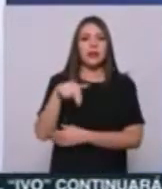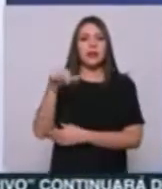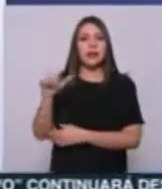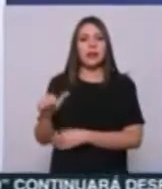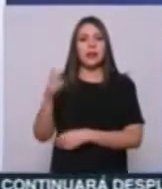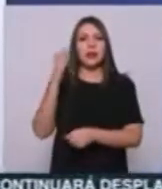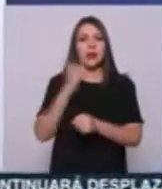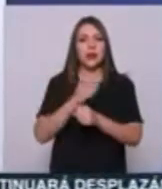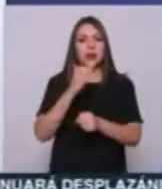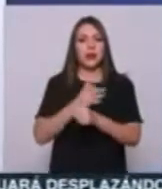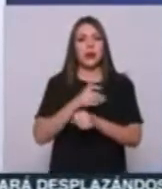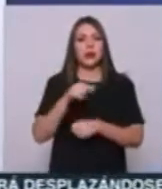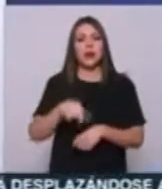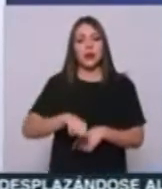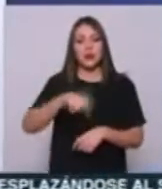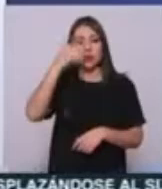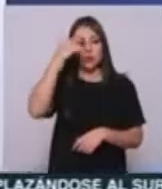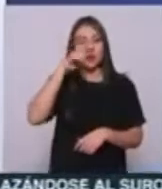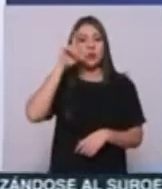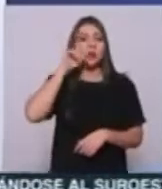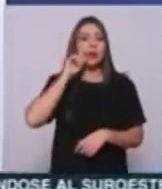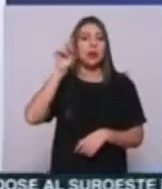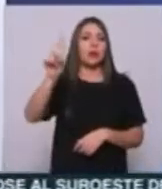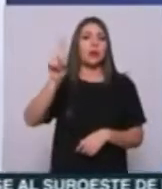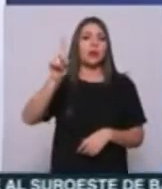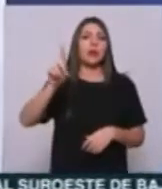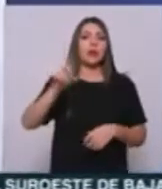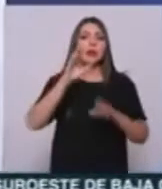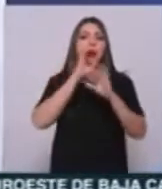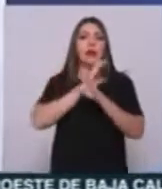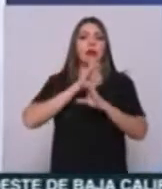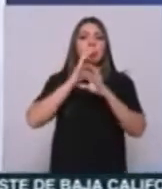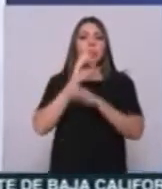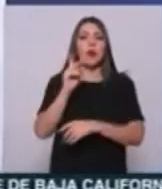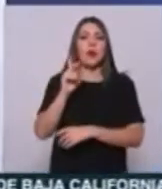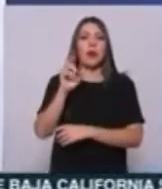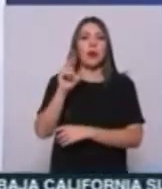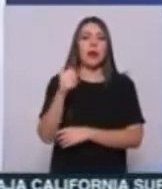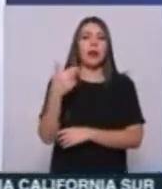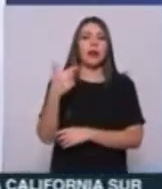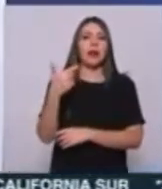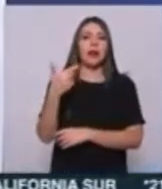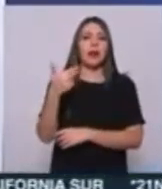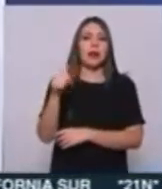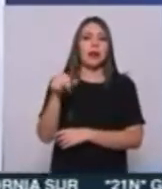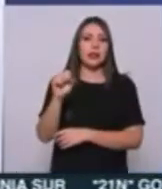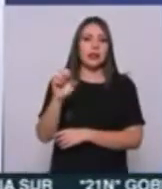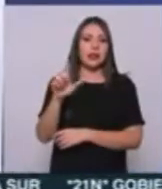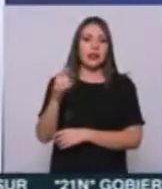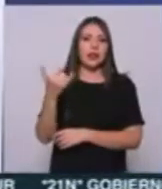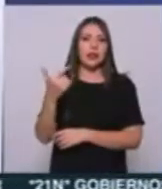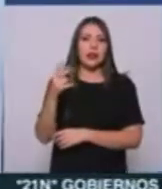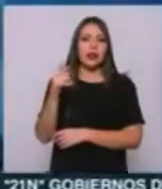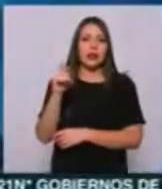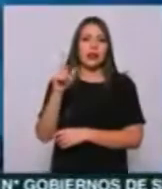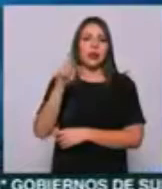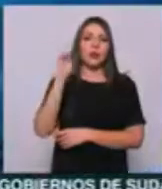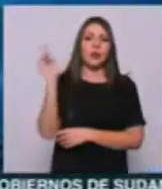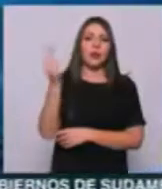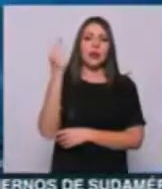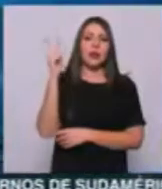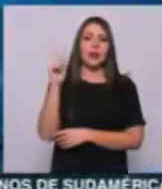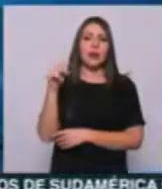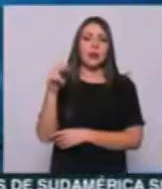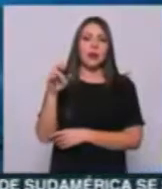esta noche, mañana y el domingo se presenta la ópera Hansel y Gretel de la Escuela de Bellas Artes de la Universidad Panamericana.